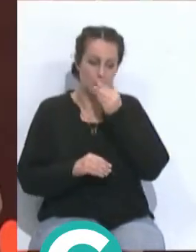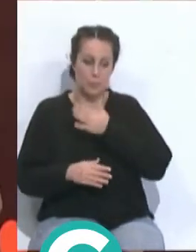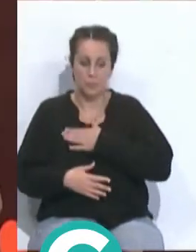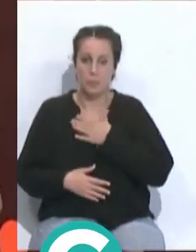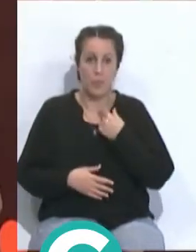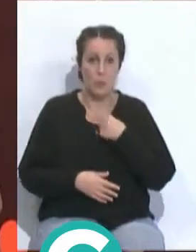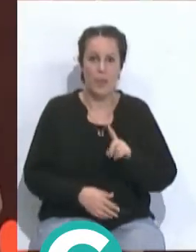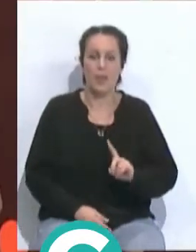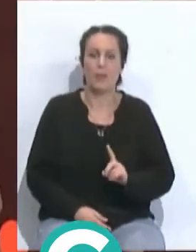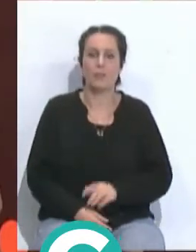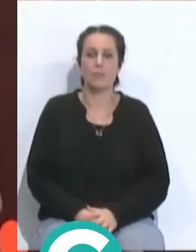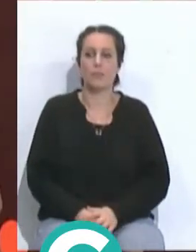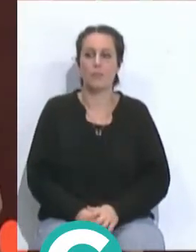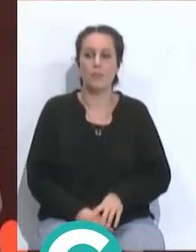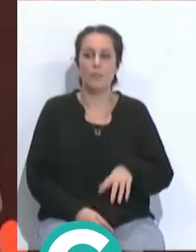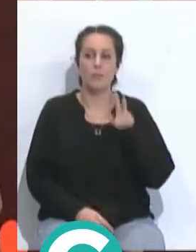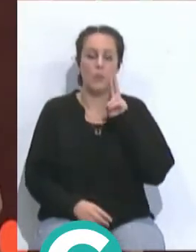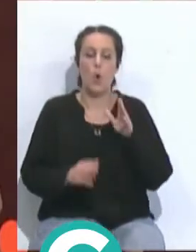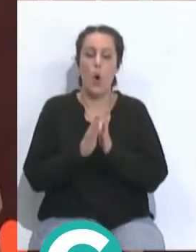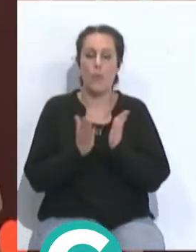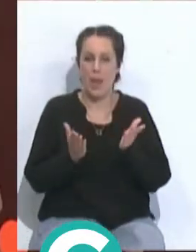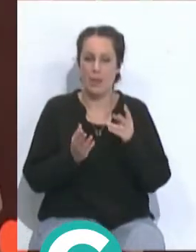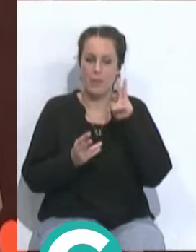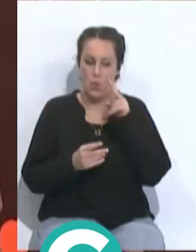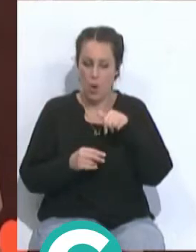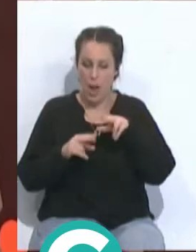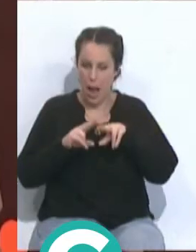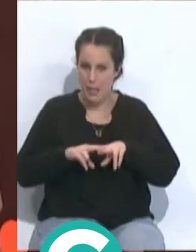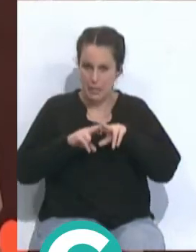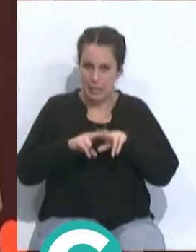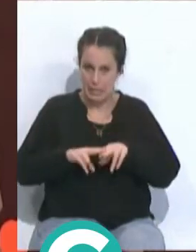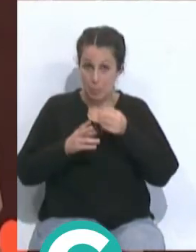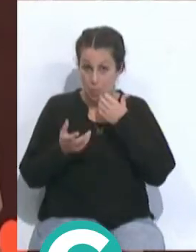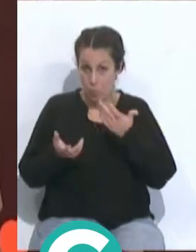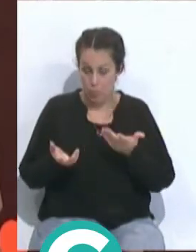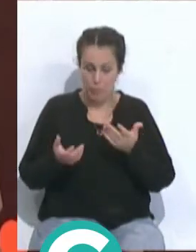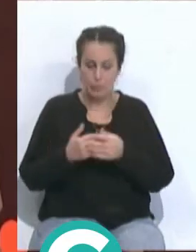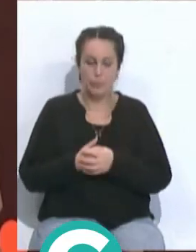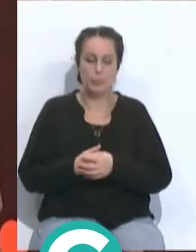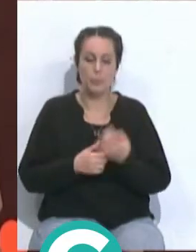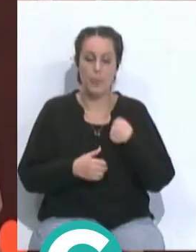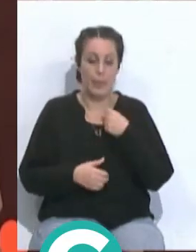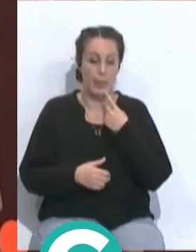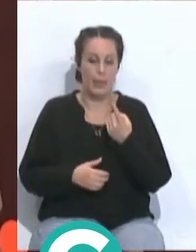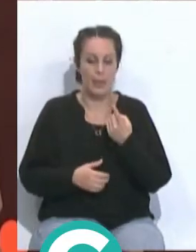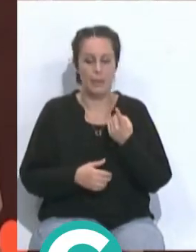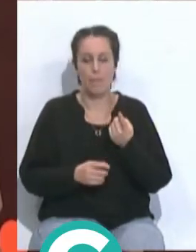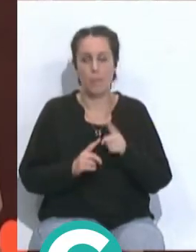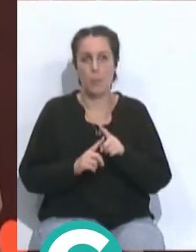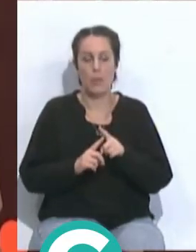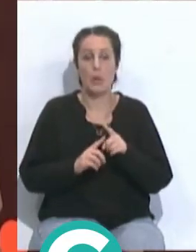¿no? ¿Crees, viendo su obra y viendo este análisis, por ejemplo, que el iba a decir el caché, ¿no?